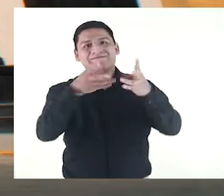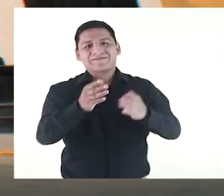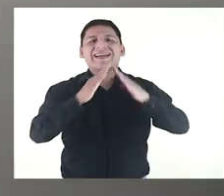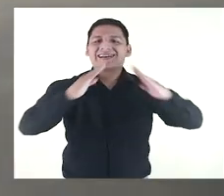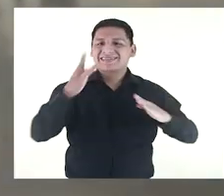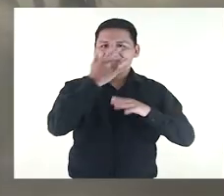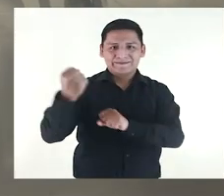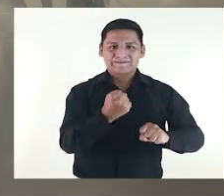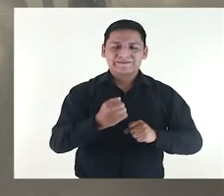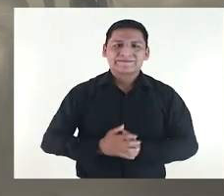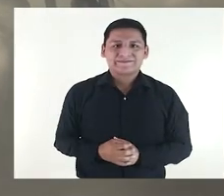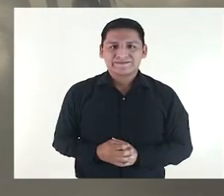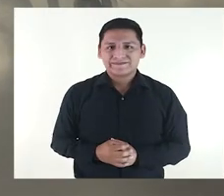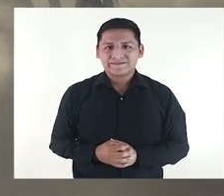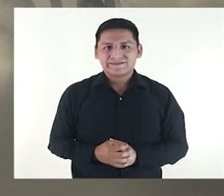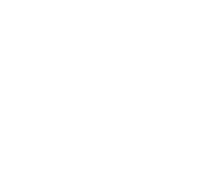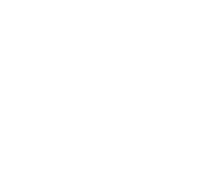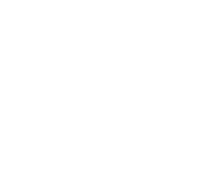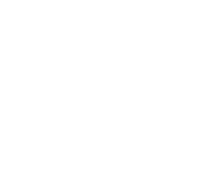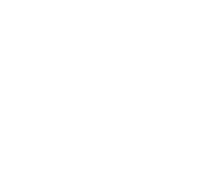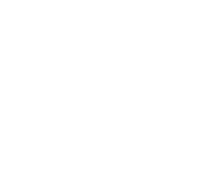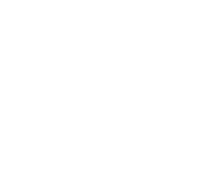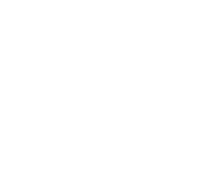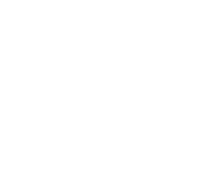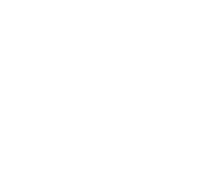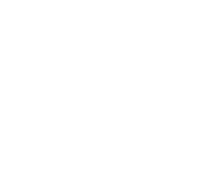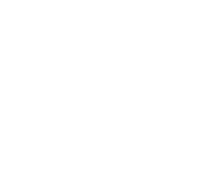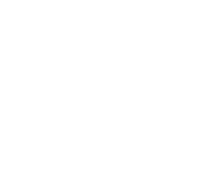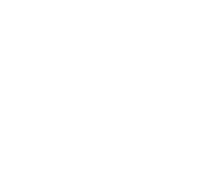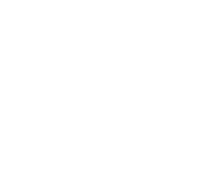valor aún. Casa de San Martín de Porres, nuestra Lima del Bicentenario.